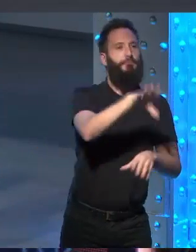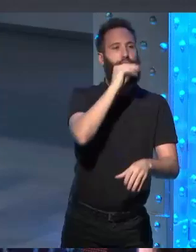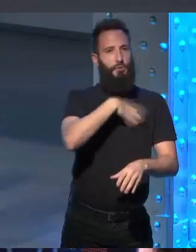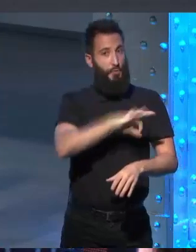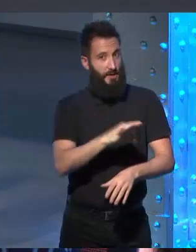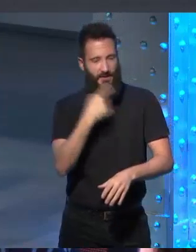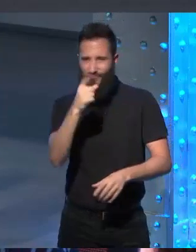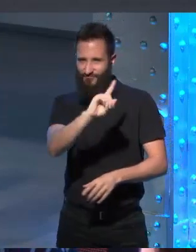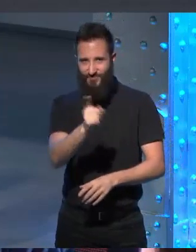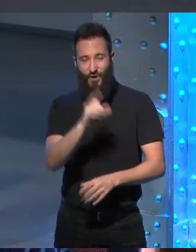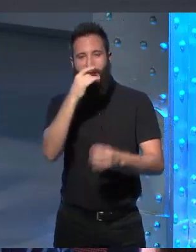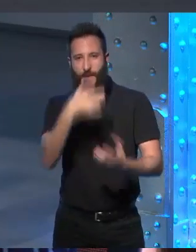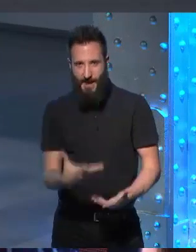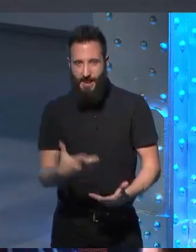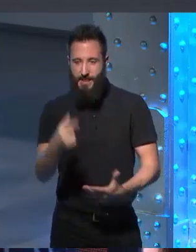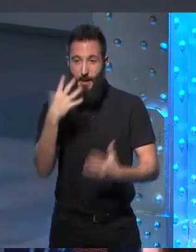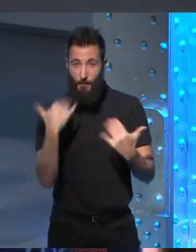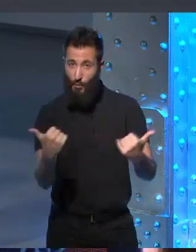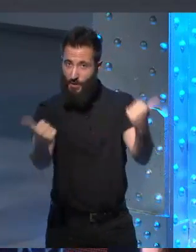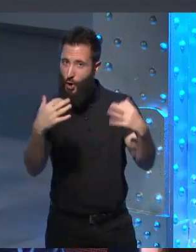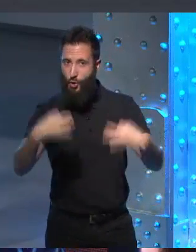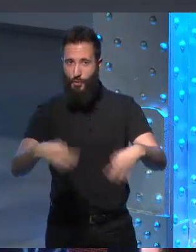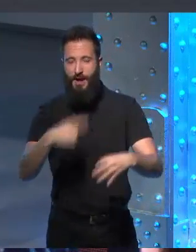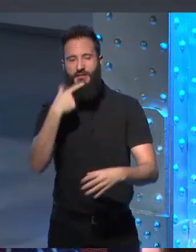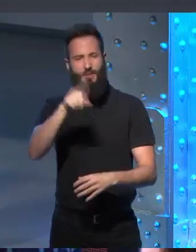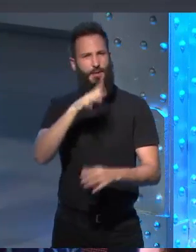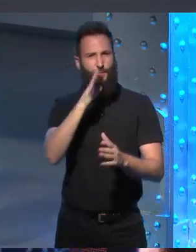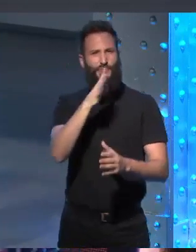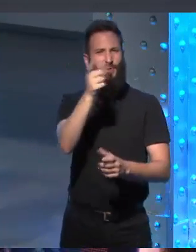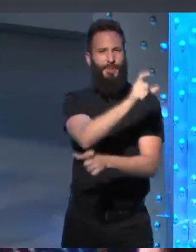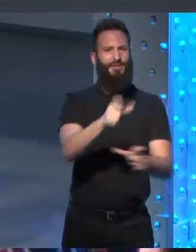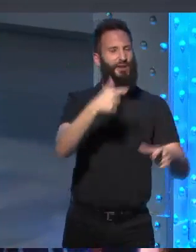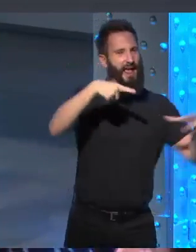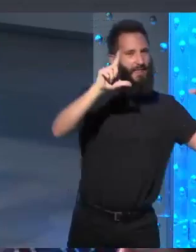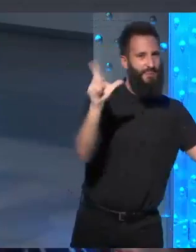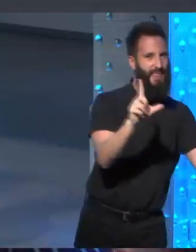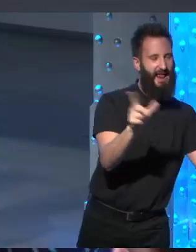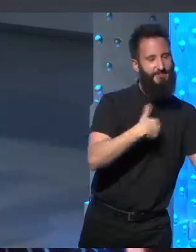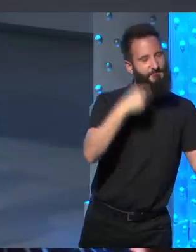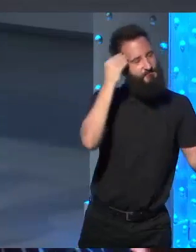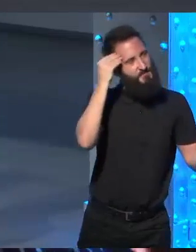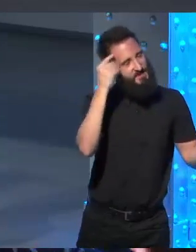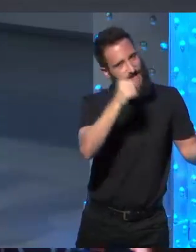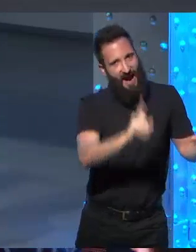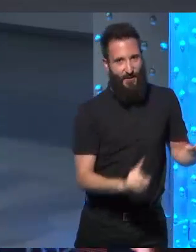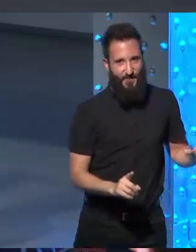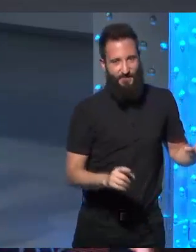tele, Mira, al final... tertulianos de la tele no sé yo si tanto, ¿eh? Exacto. Bueno, pero es lo que piensa la gente un poco,